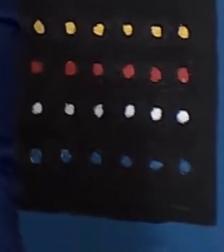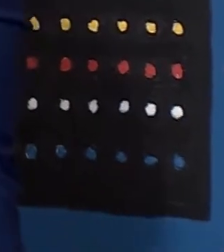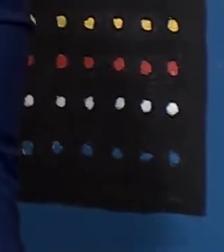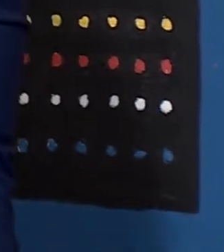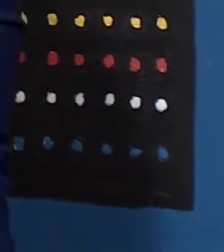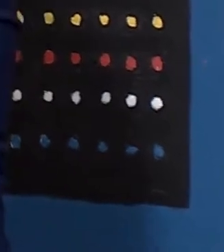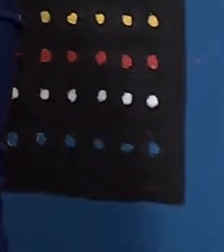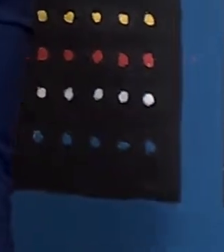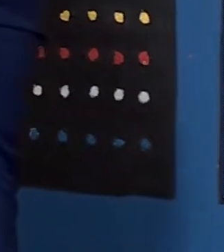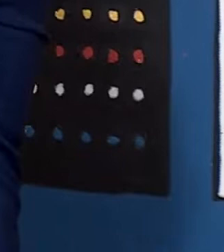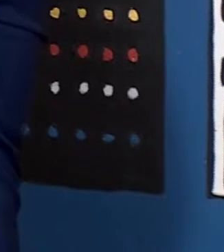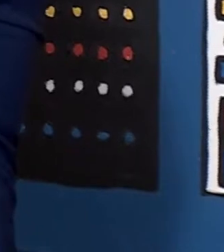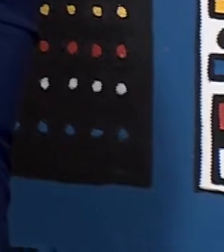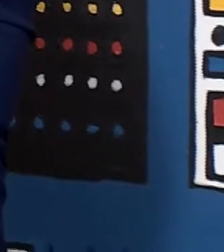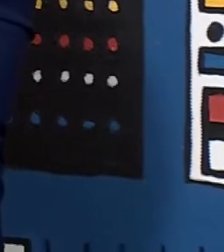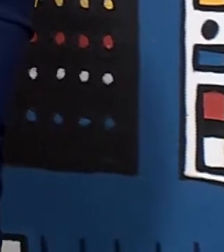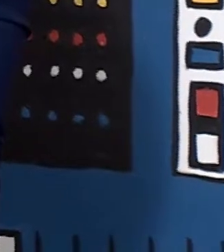el último